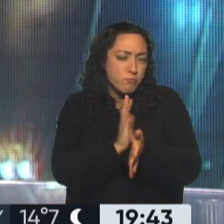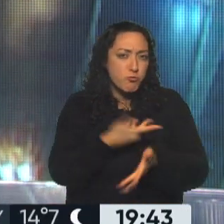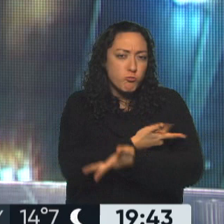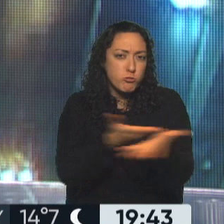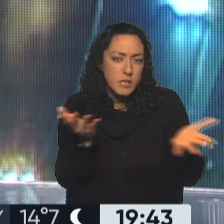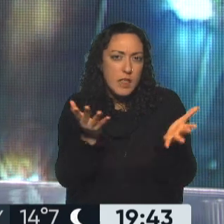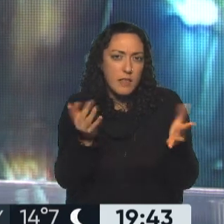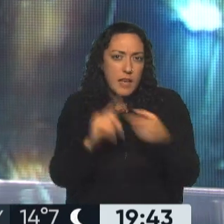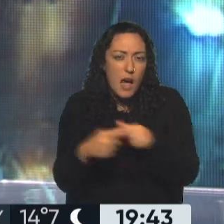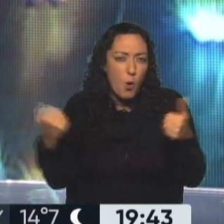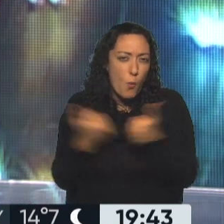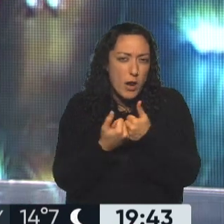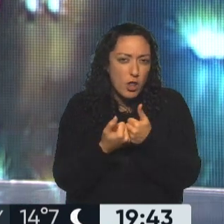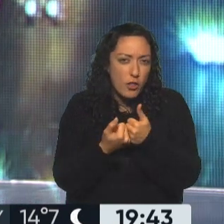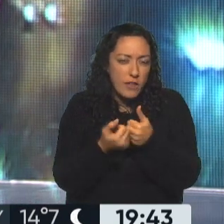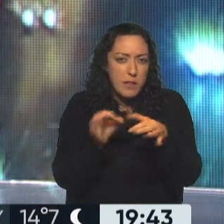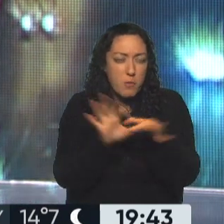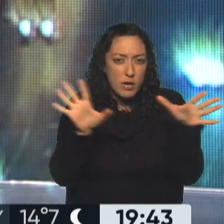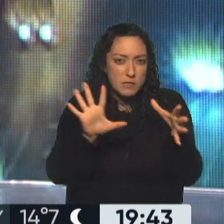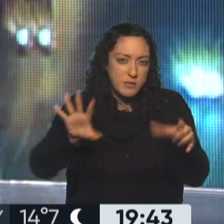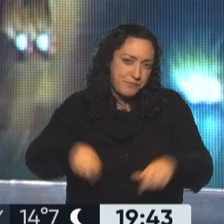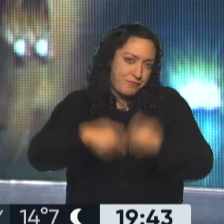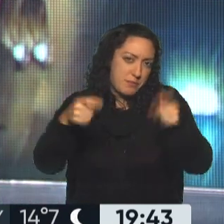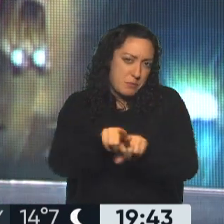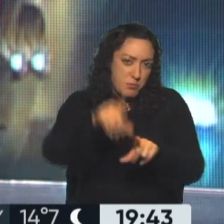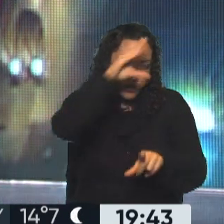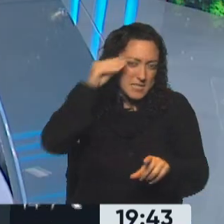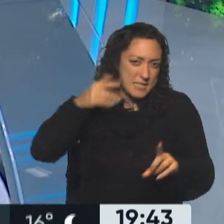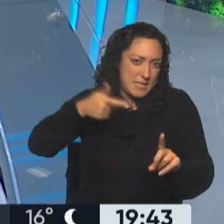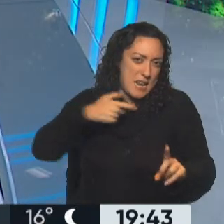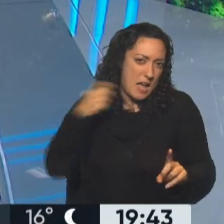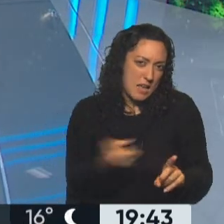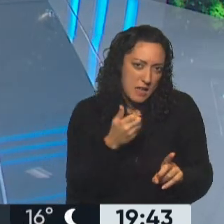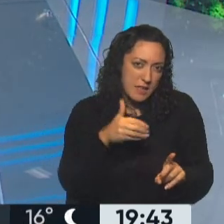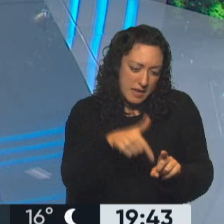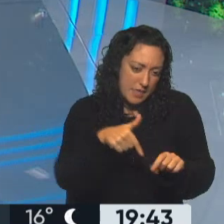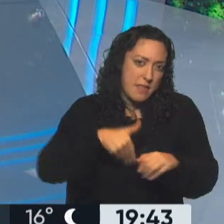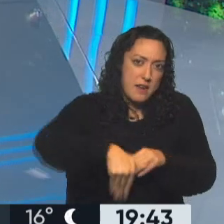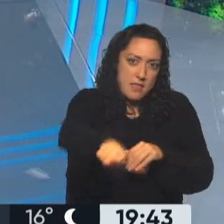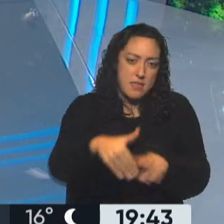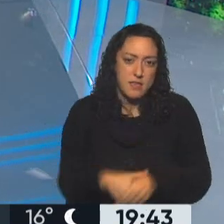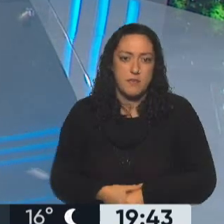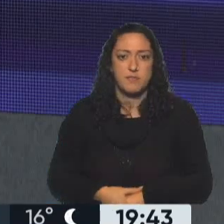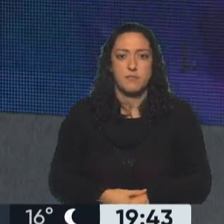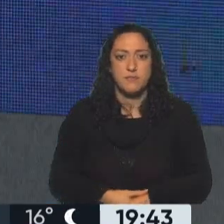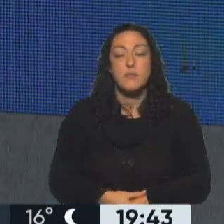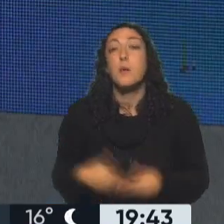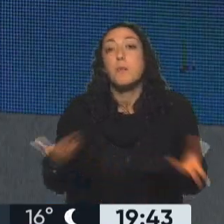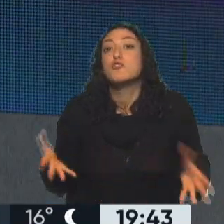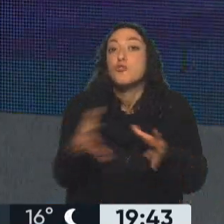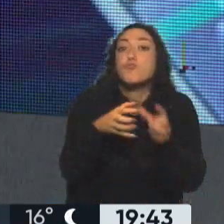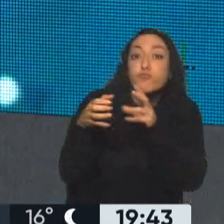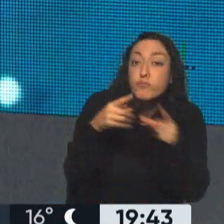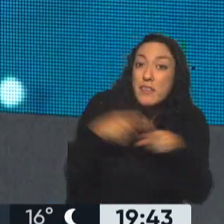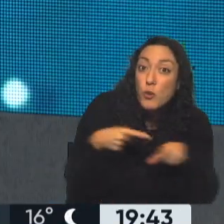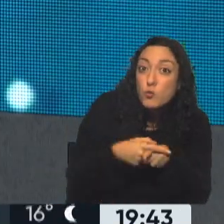el pacto democrático está roto, sobre todo a partir del intento de magnicidio a Cristina. Bueno, el dilema ahí es si discutir o no discutir, si dar los debates o no dar los debates, porque muchas veces